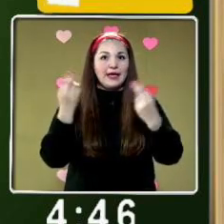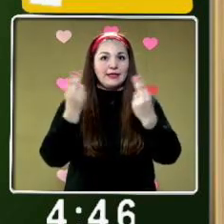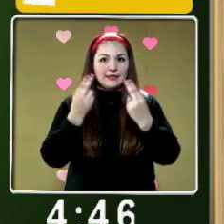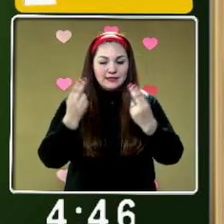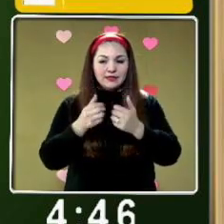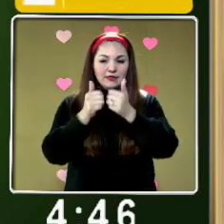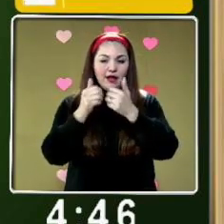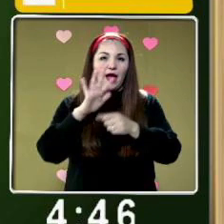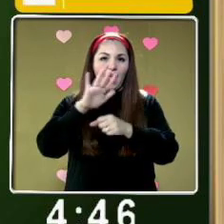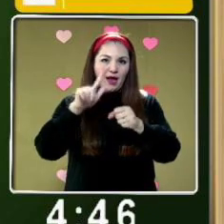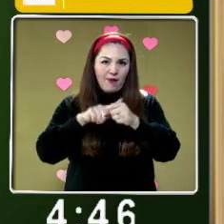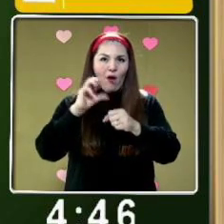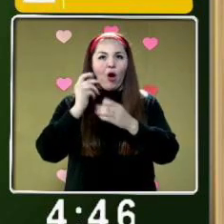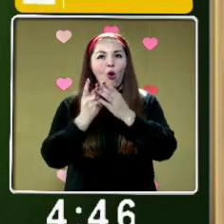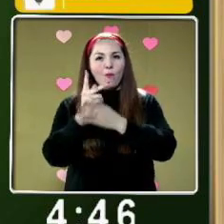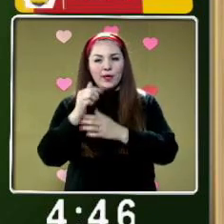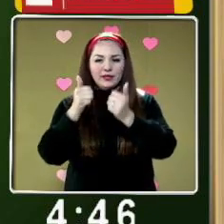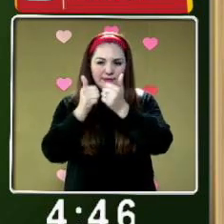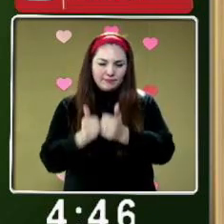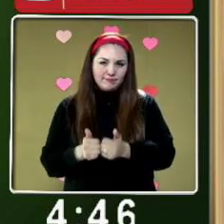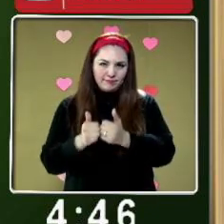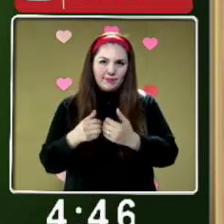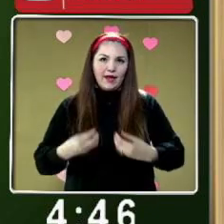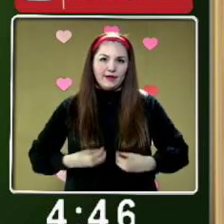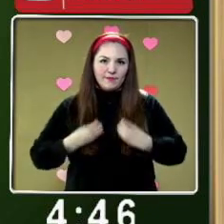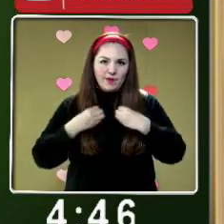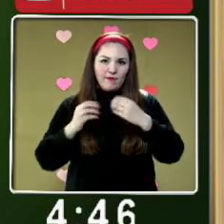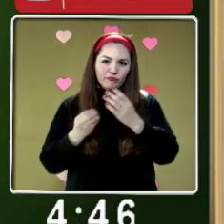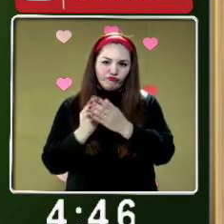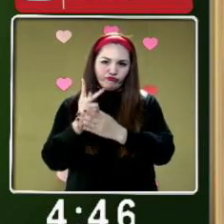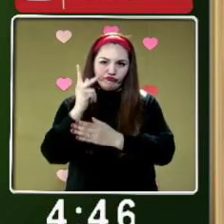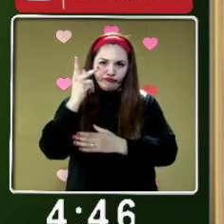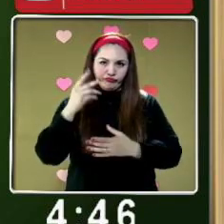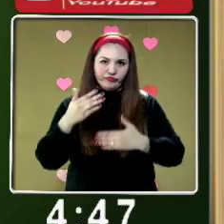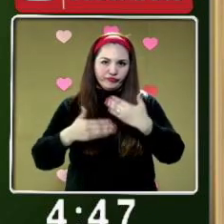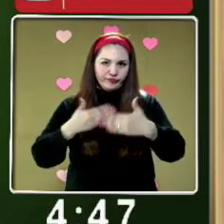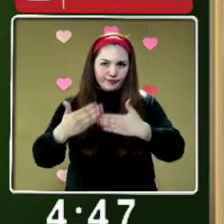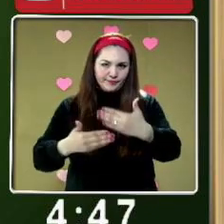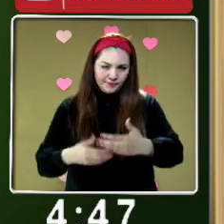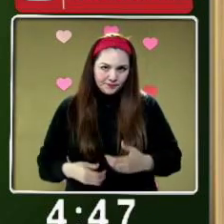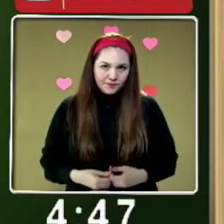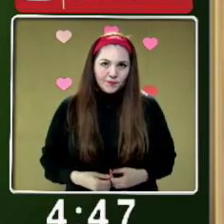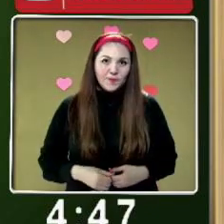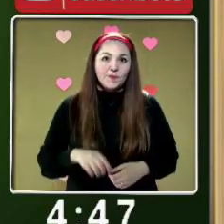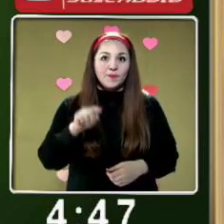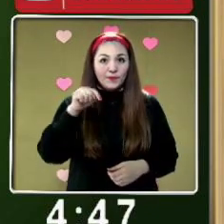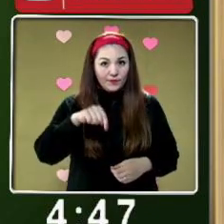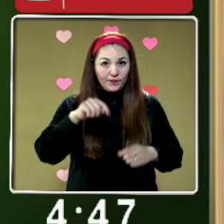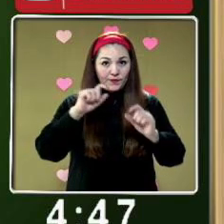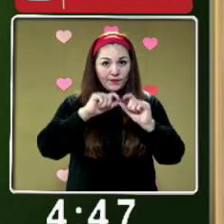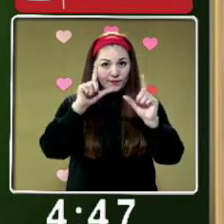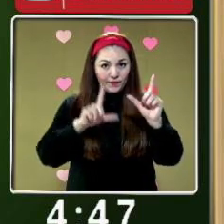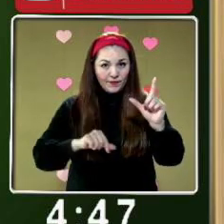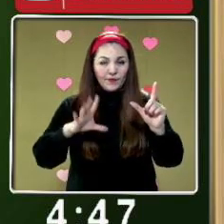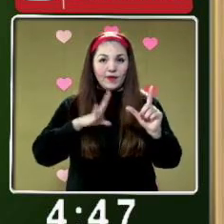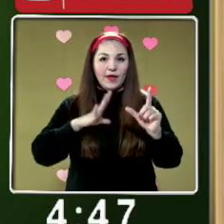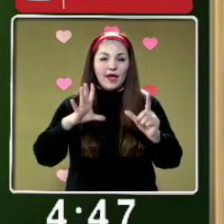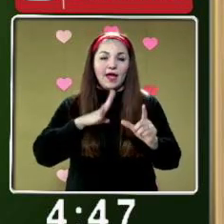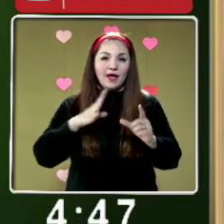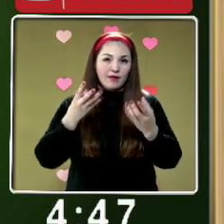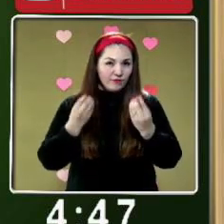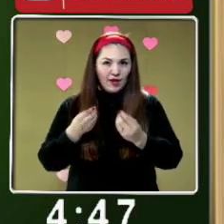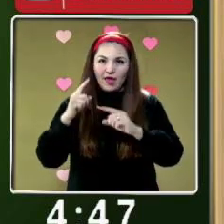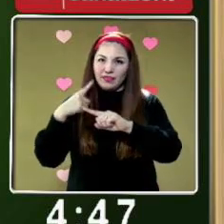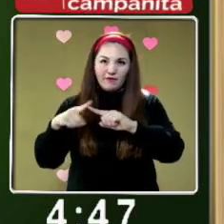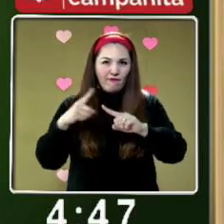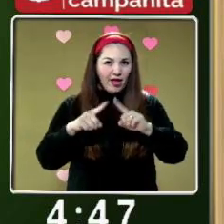para poderse desarrollar, vivir. Eso quiere decir, maestra, que en todo nuestro país, México, no siempre tenemos el